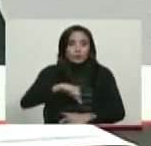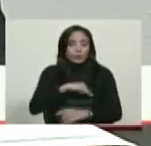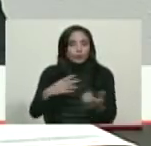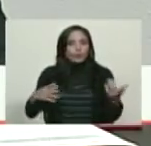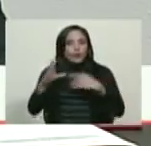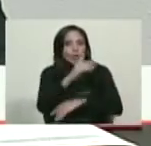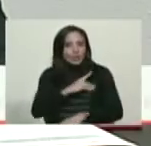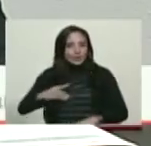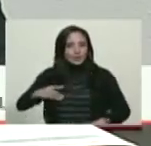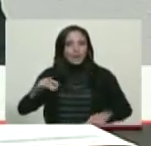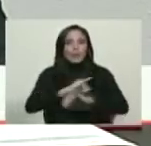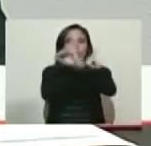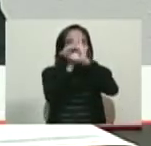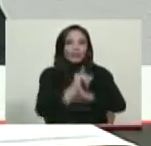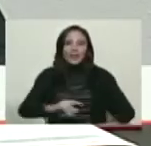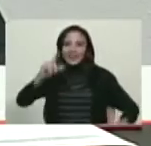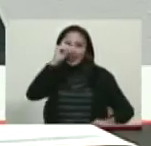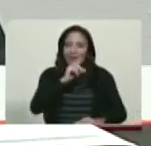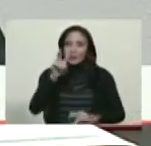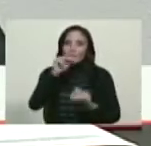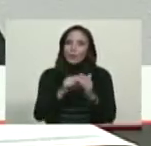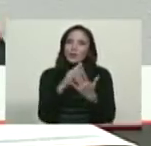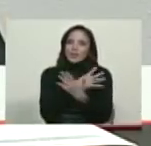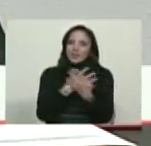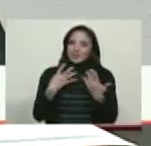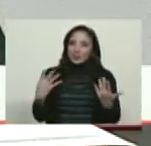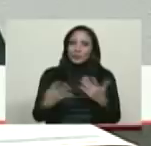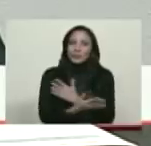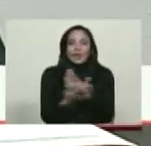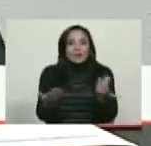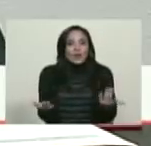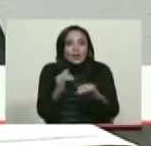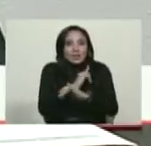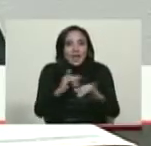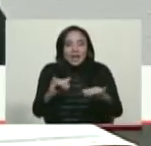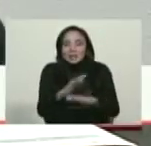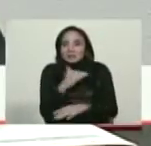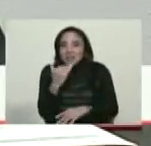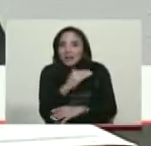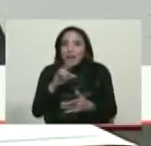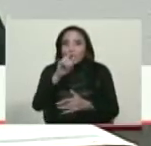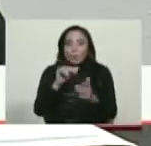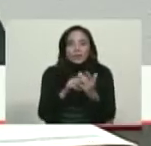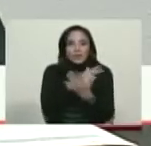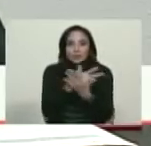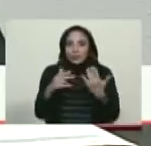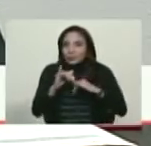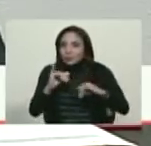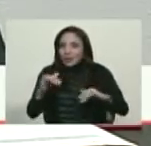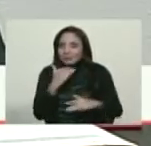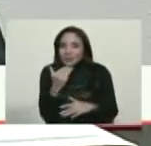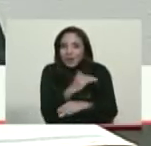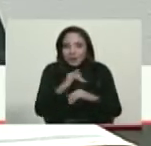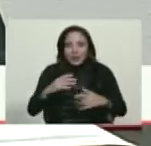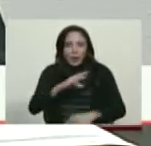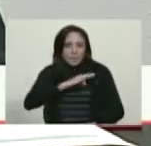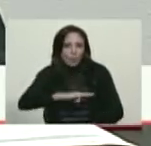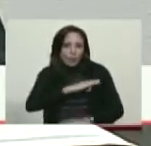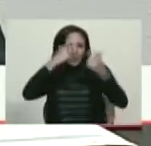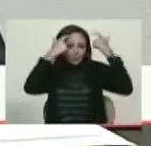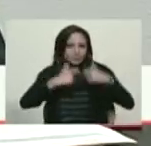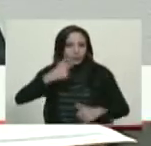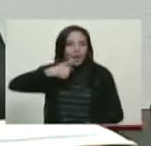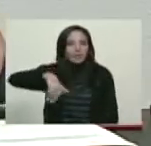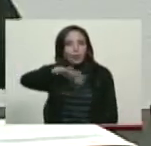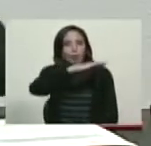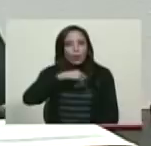deseamos un muy feliz año 2019 y acabamos el 2018 cargados de la fuerza moral del pueblo de